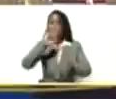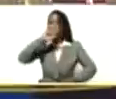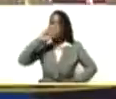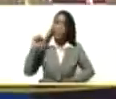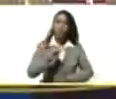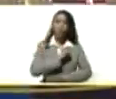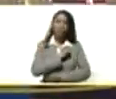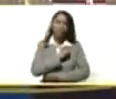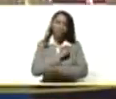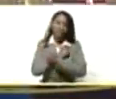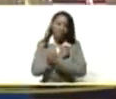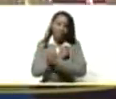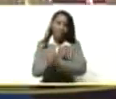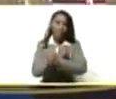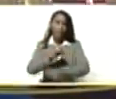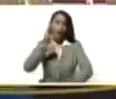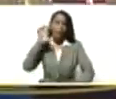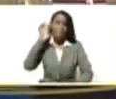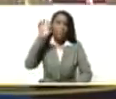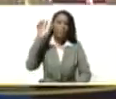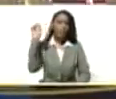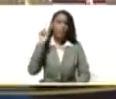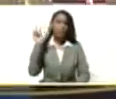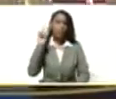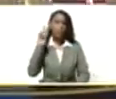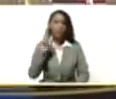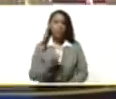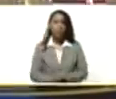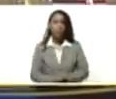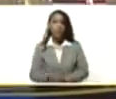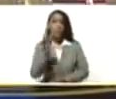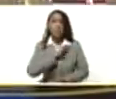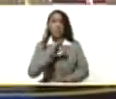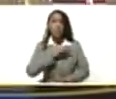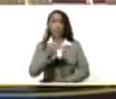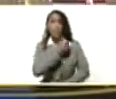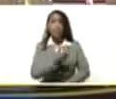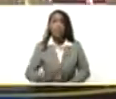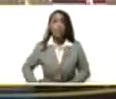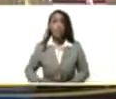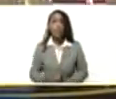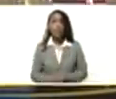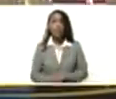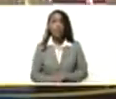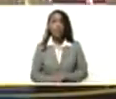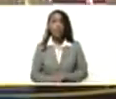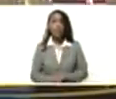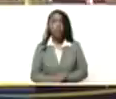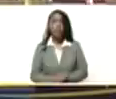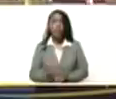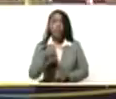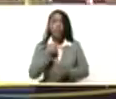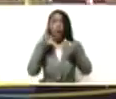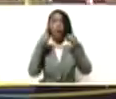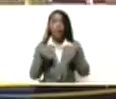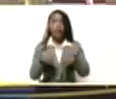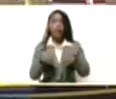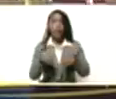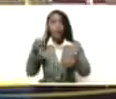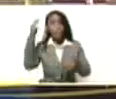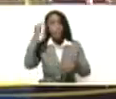amor por nuestra patria venezuela señor presidente he aquí la